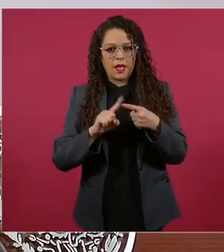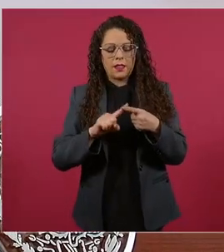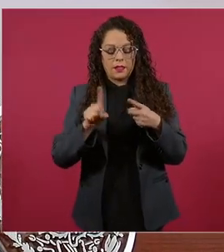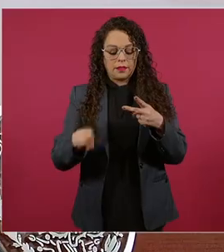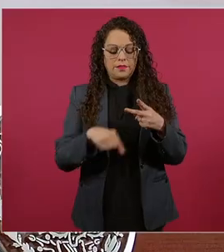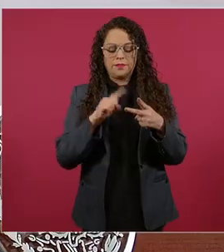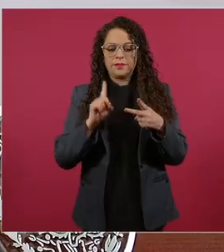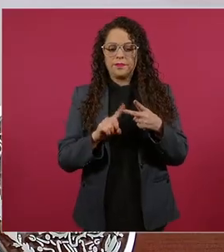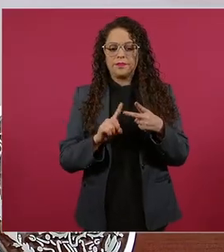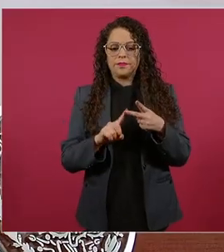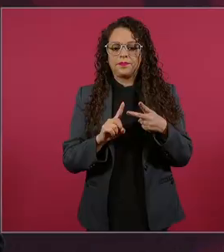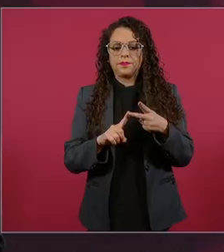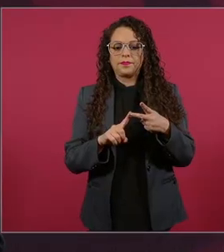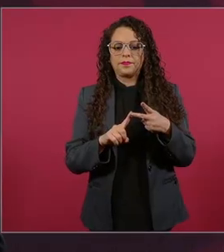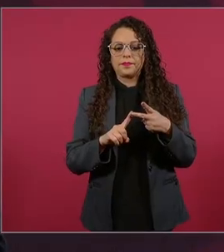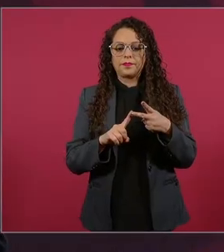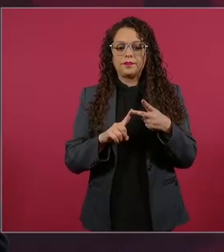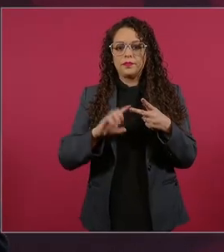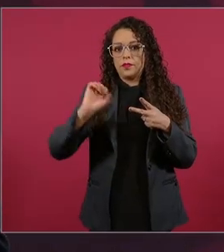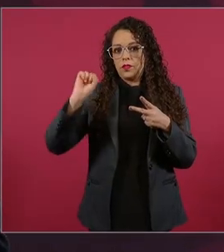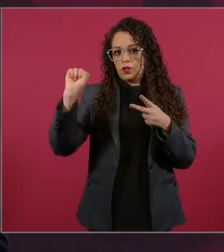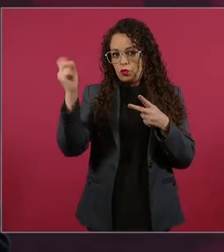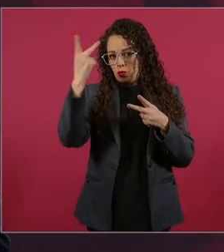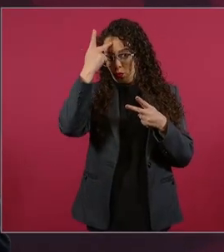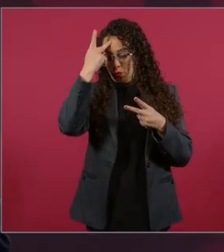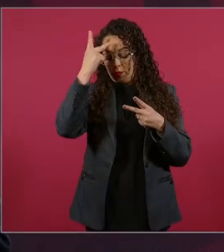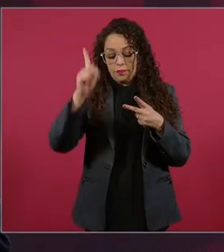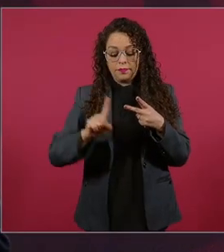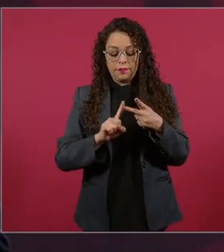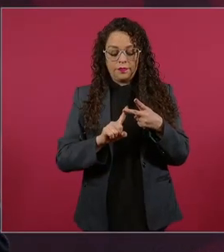en San Luis,